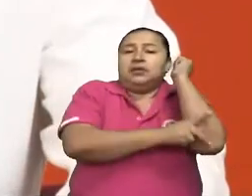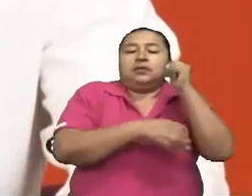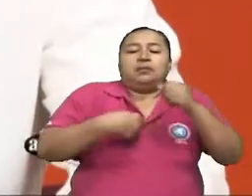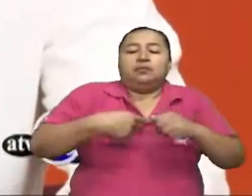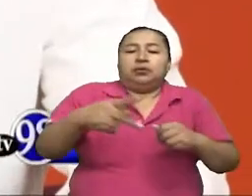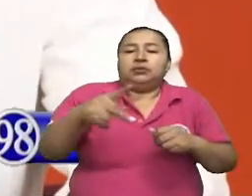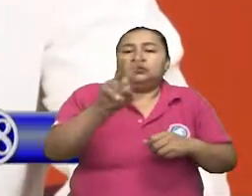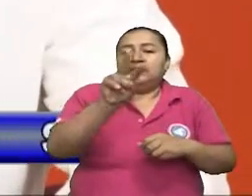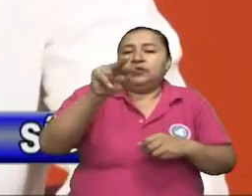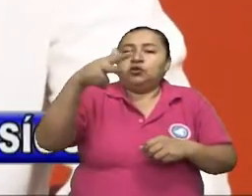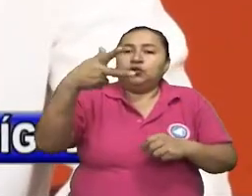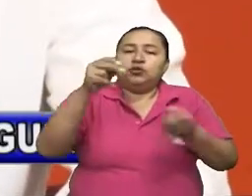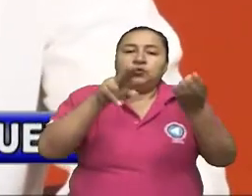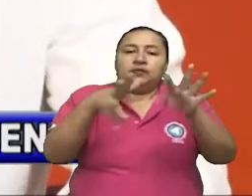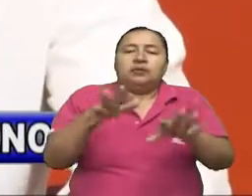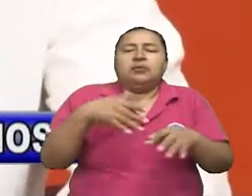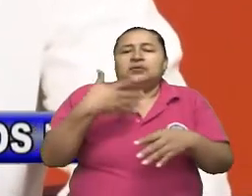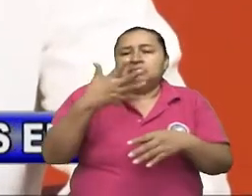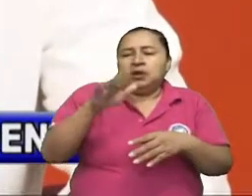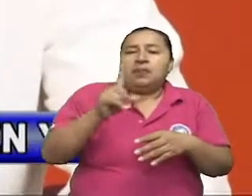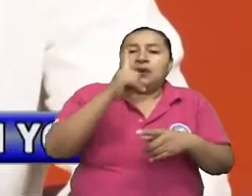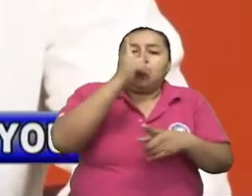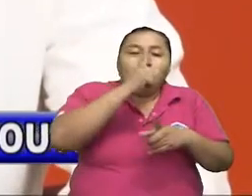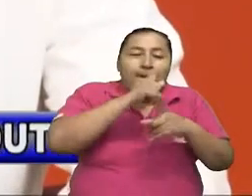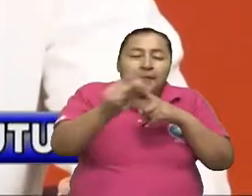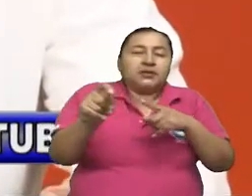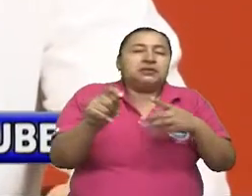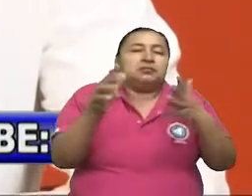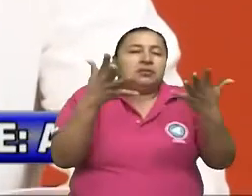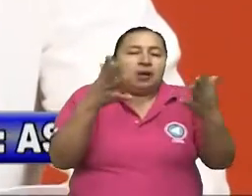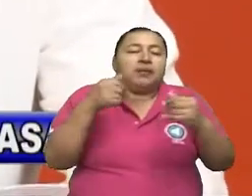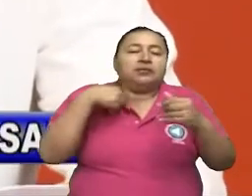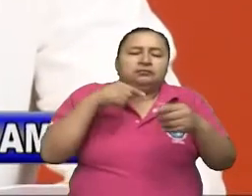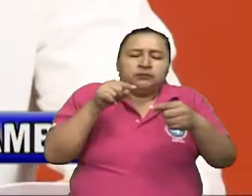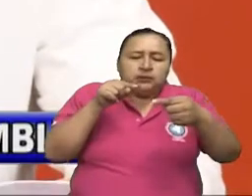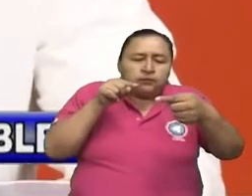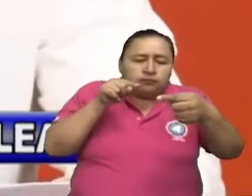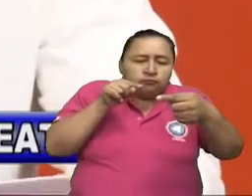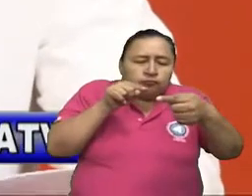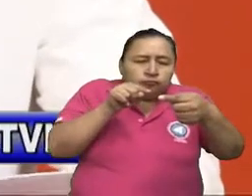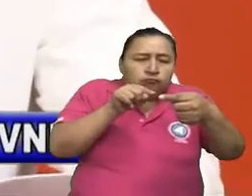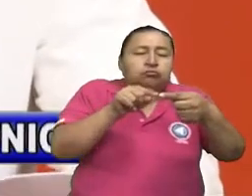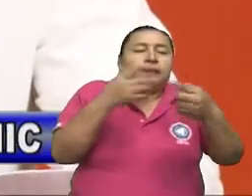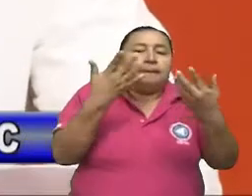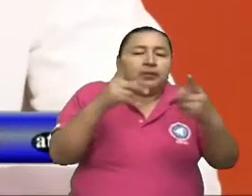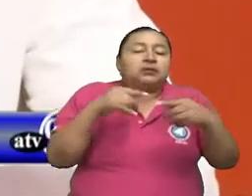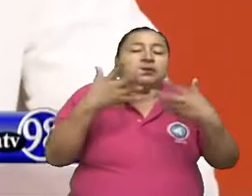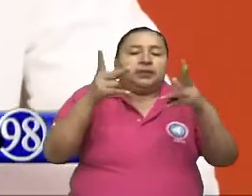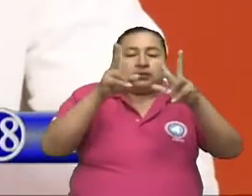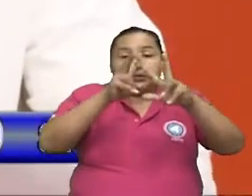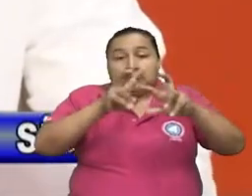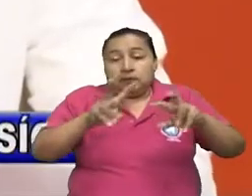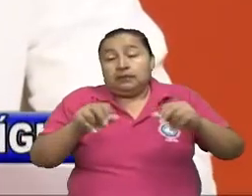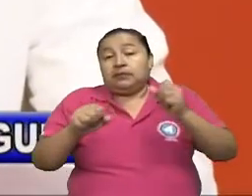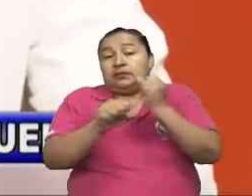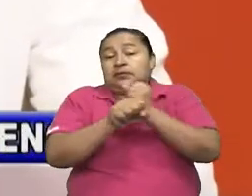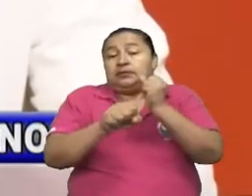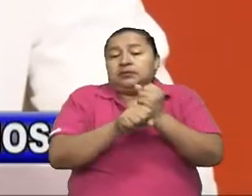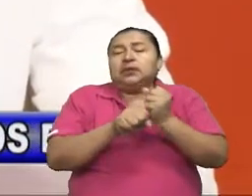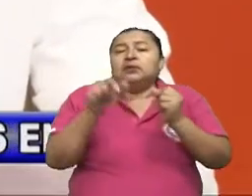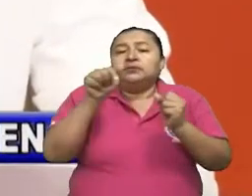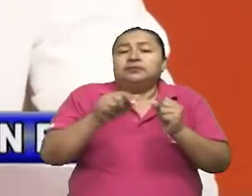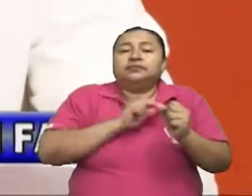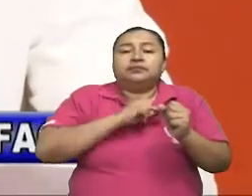de noviembre. Si es que estamos exactamente a un mes de esta recta final que nos lleva también, además de la evaluación, al cuarto